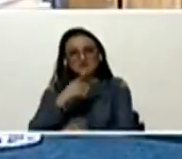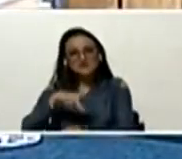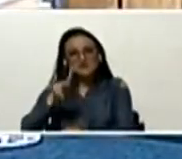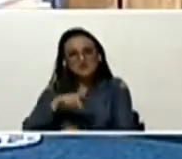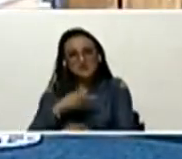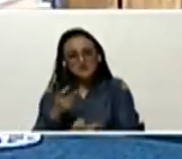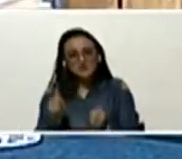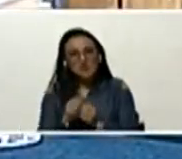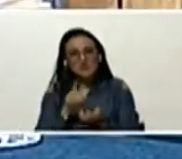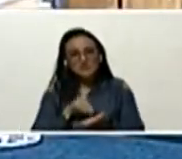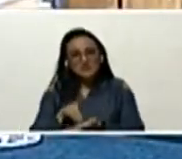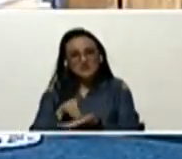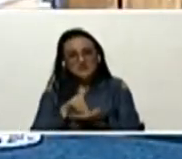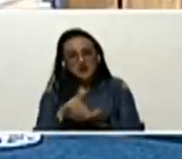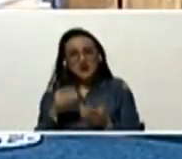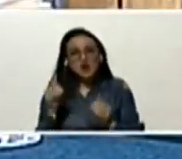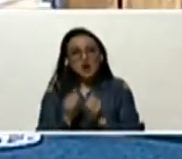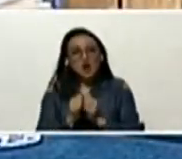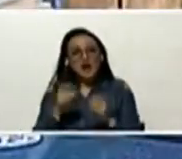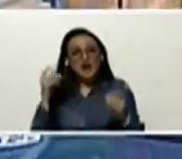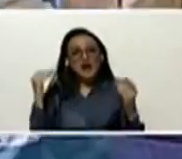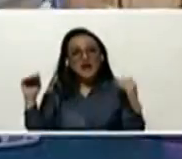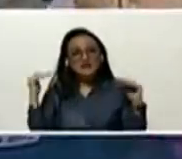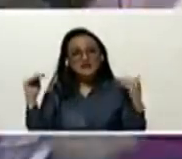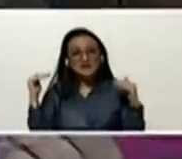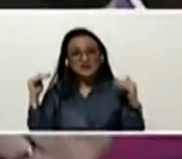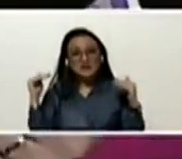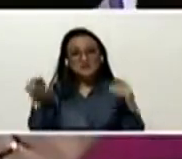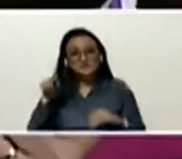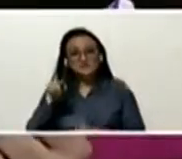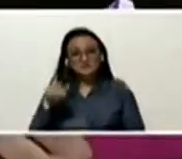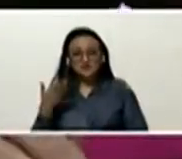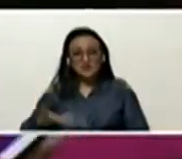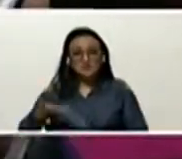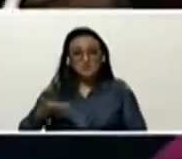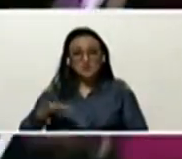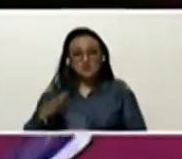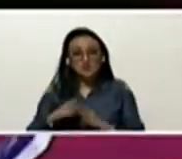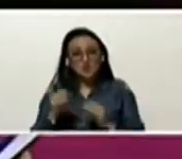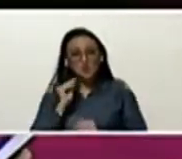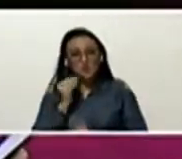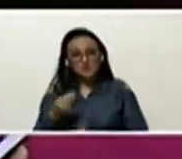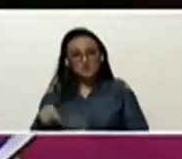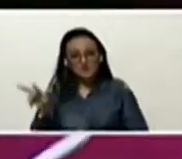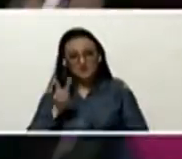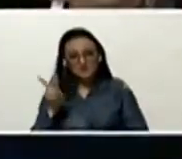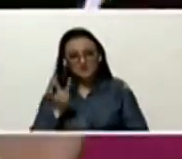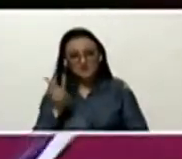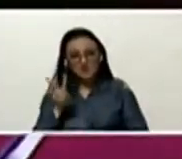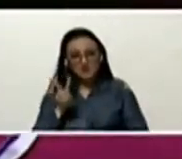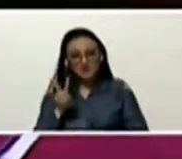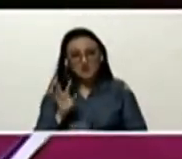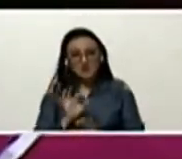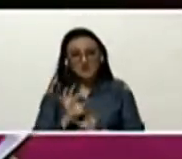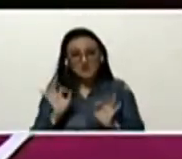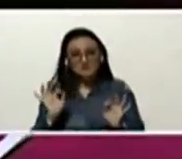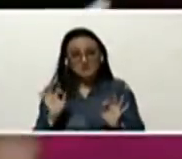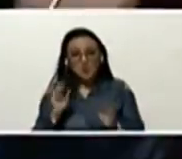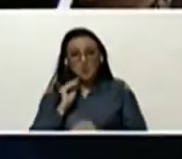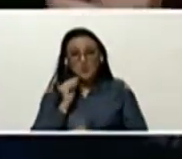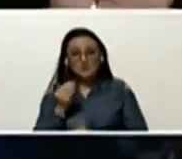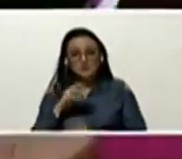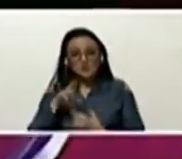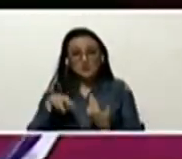dignidad, ejercido con ética. Y es por eso que es fundamental que toda la juventud venezolana, y en especial la